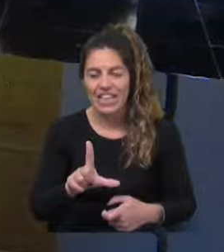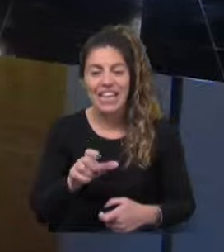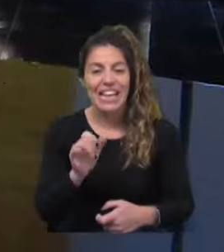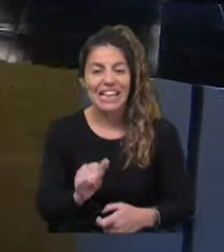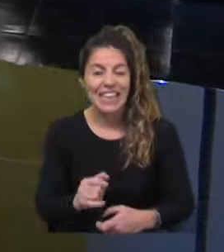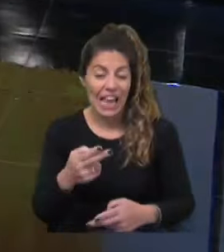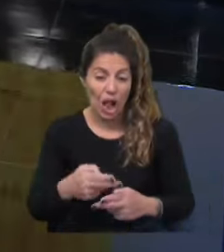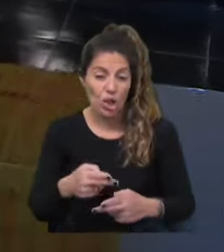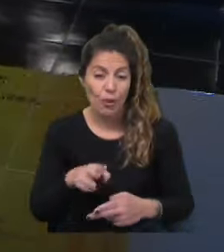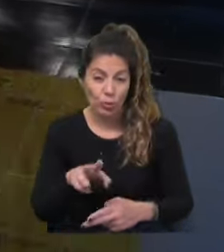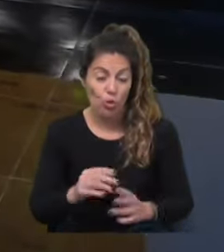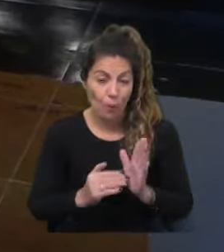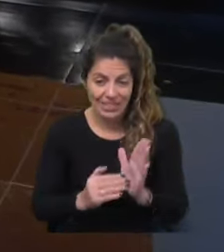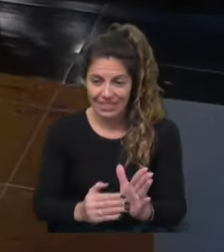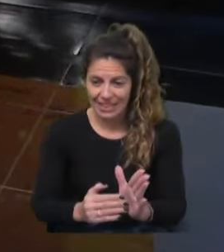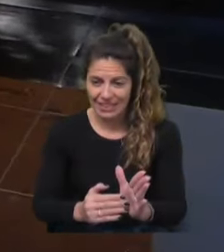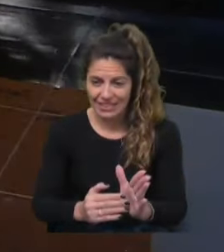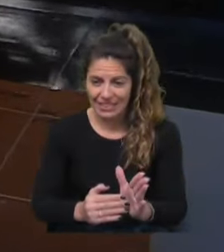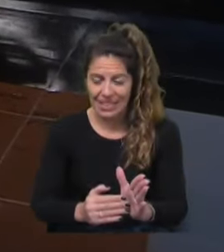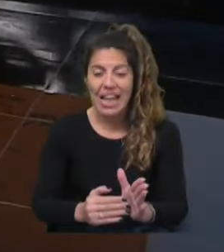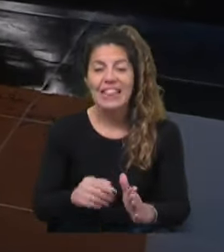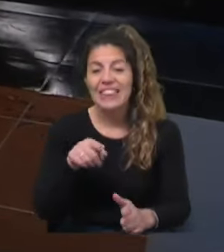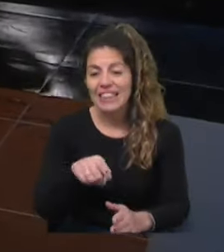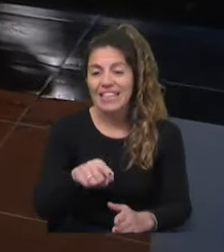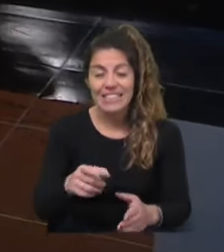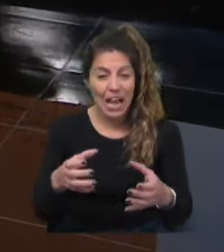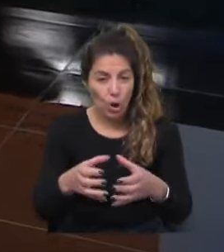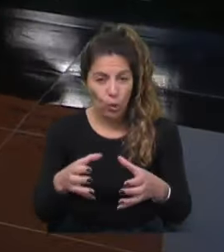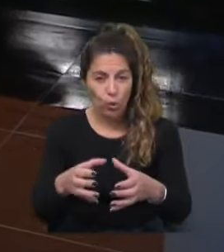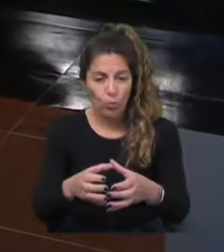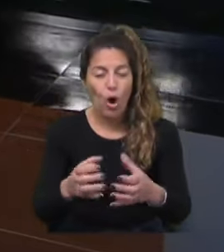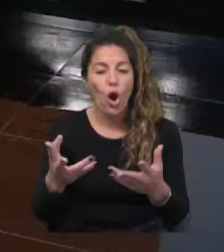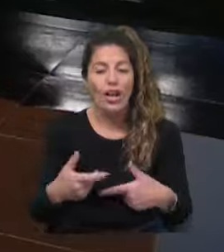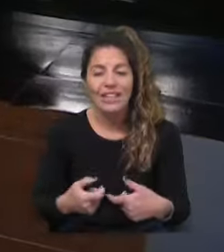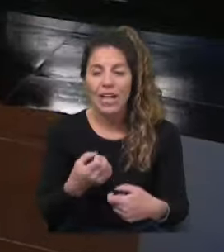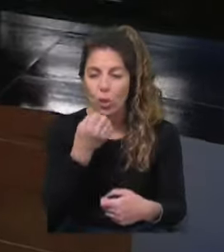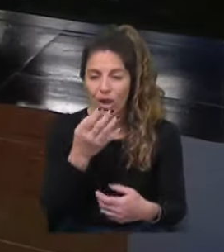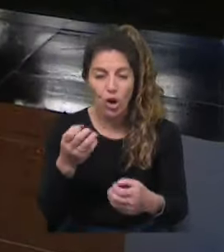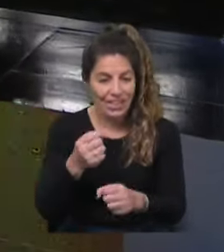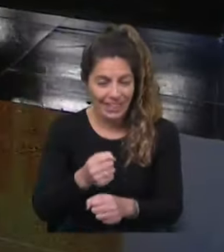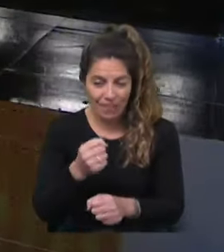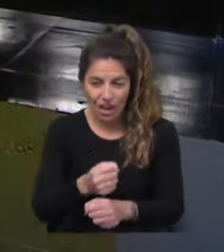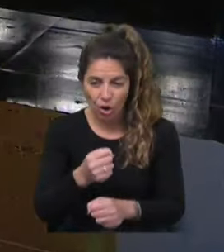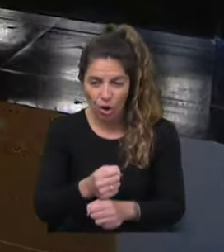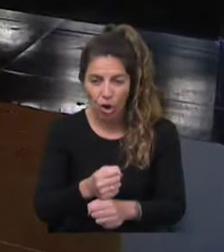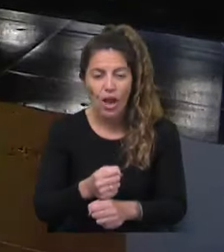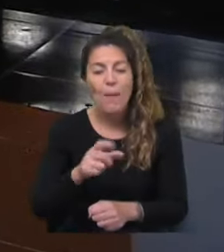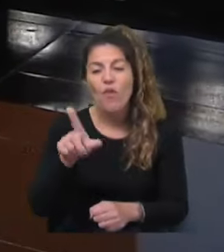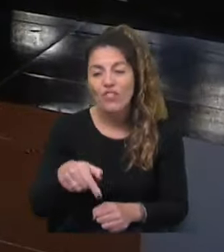nombre con el cual tú nos presentaste, desde la cual estamos organizando mucho mejor el trabajo y hemos